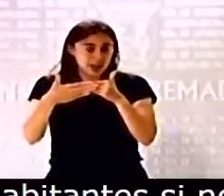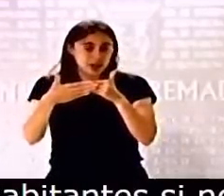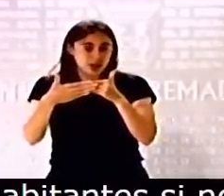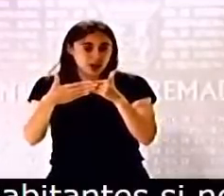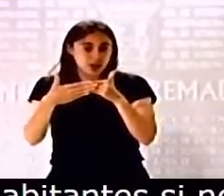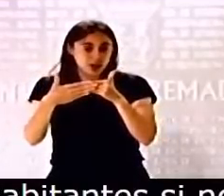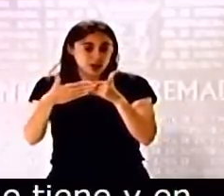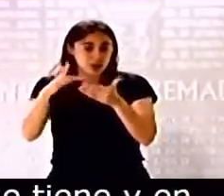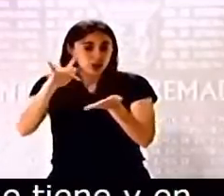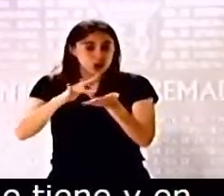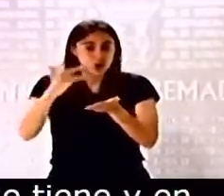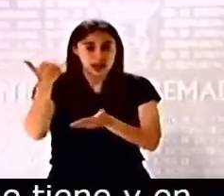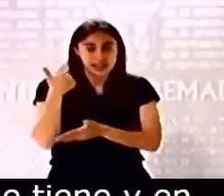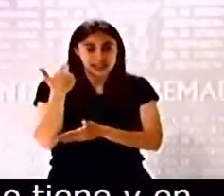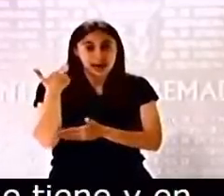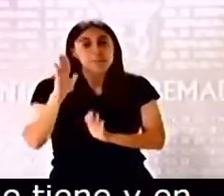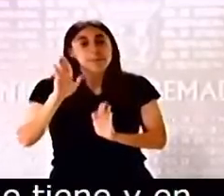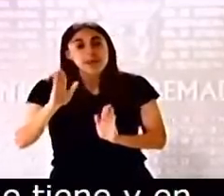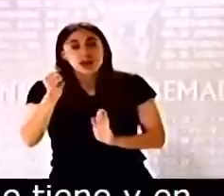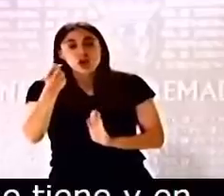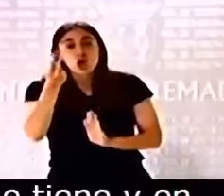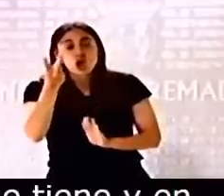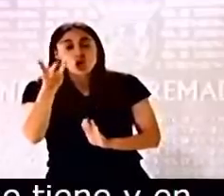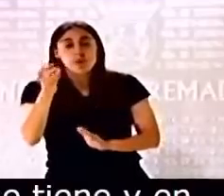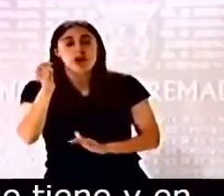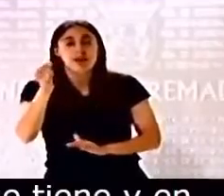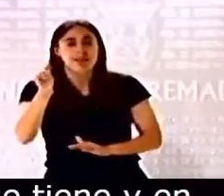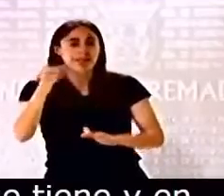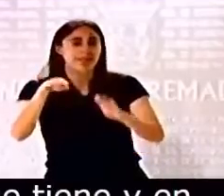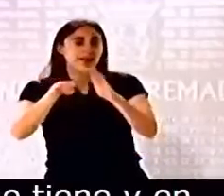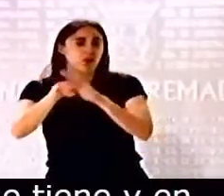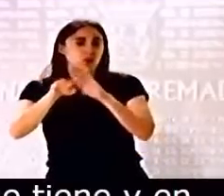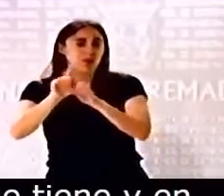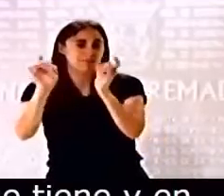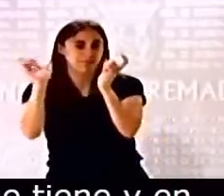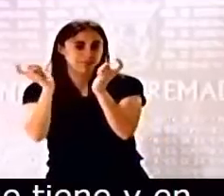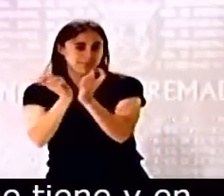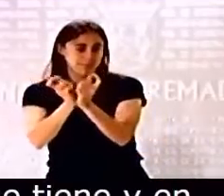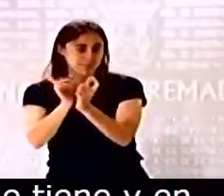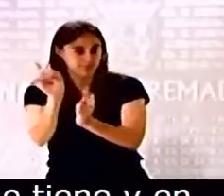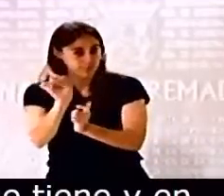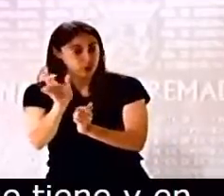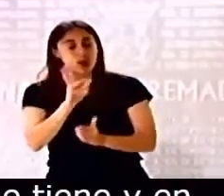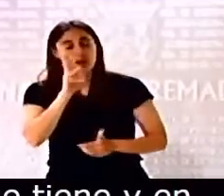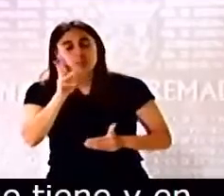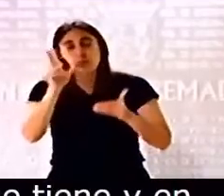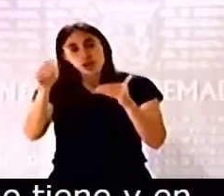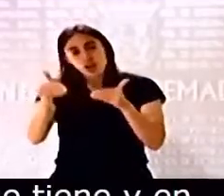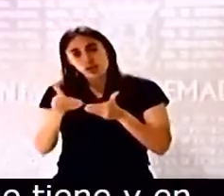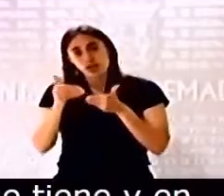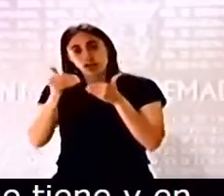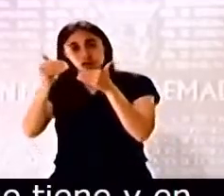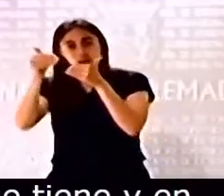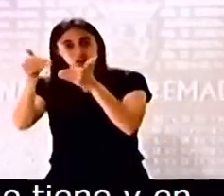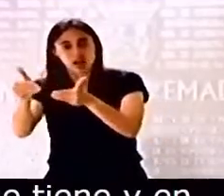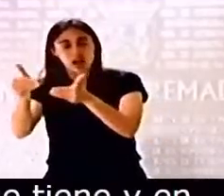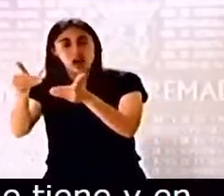que no ha bajado la incidencia acumulada. Entonces, vamos a prorrogarlo, vamos a valorar qué es